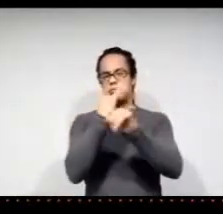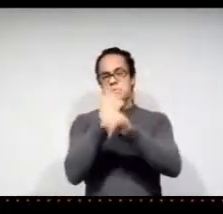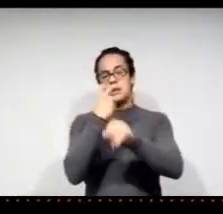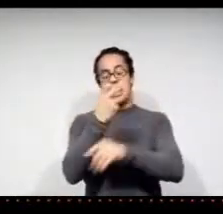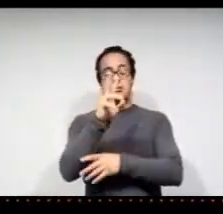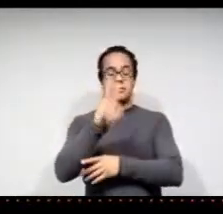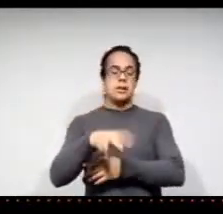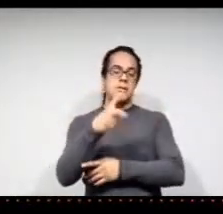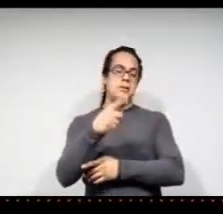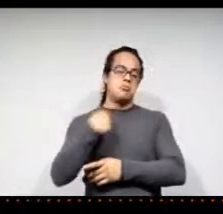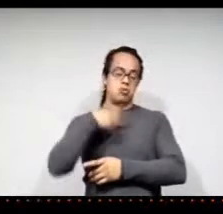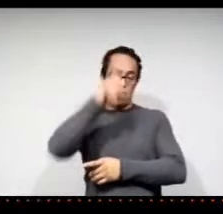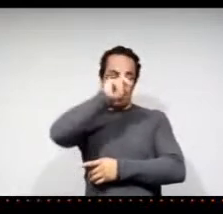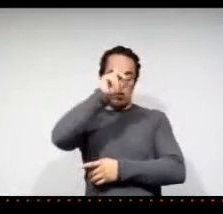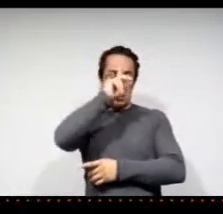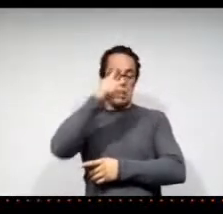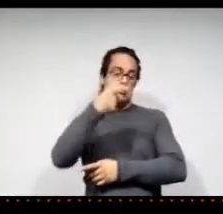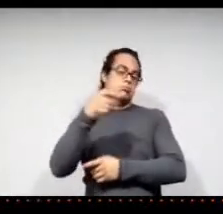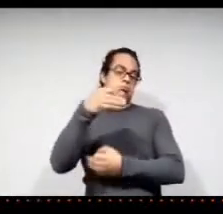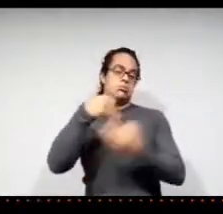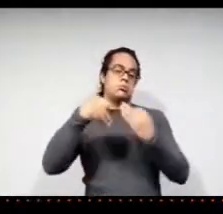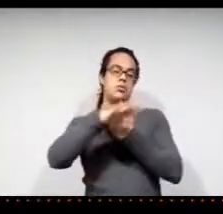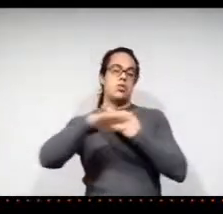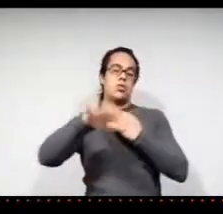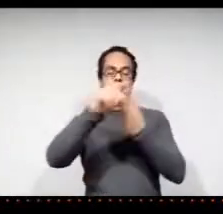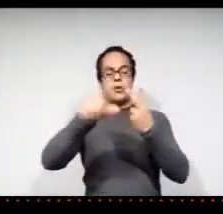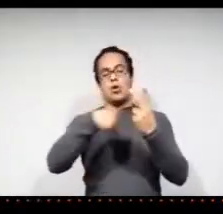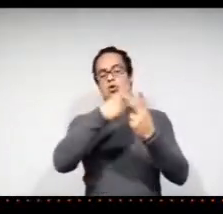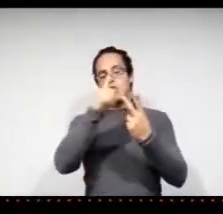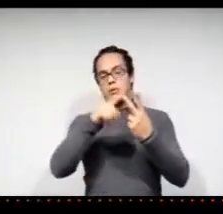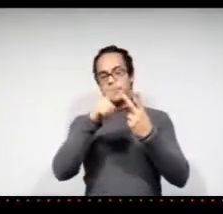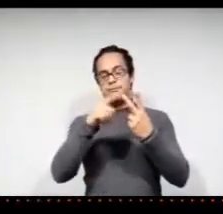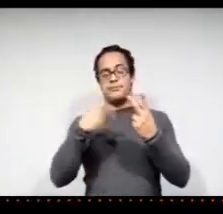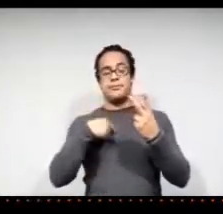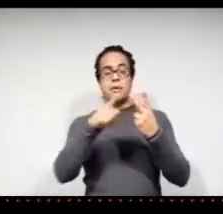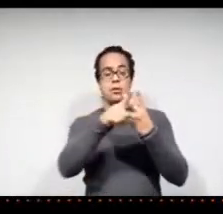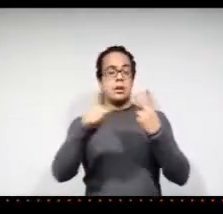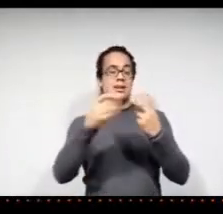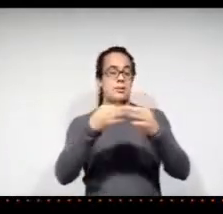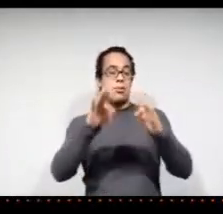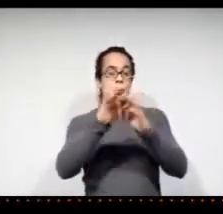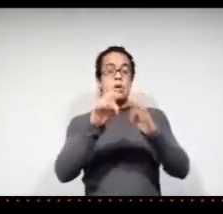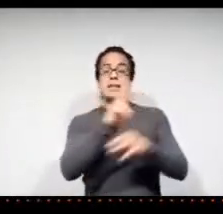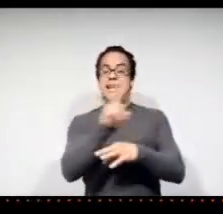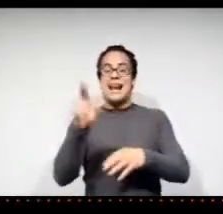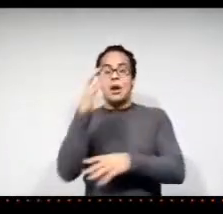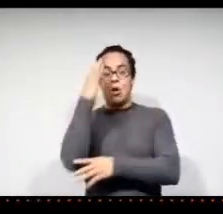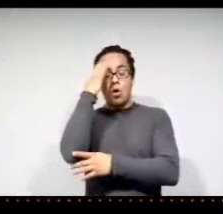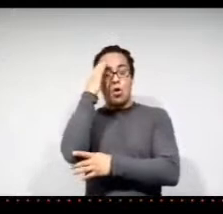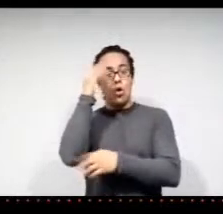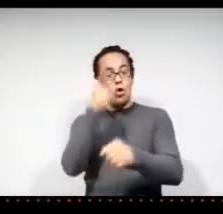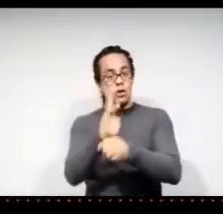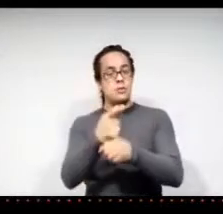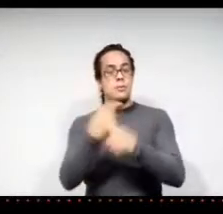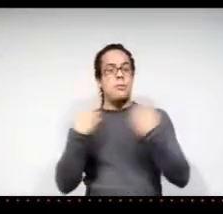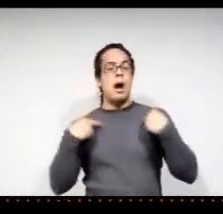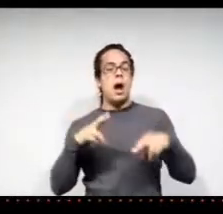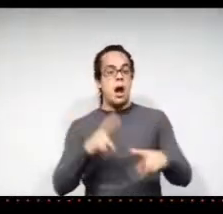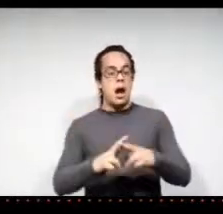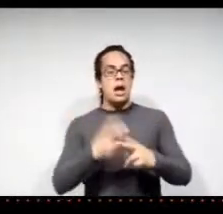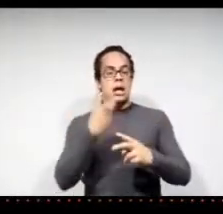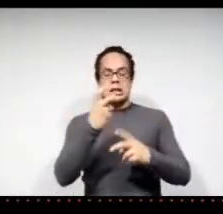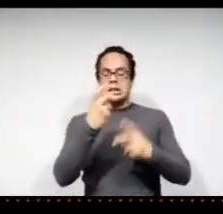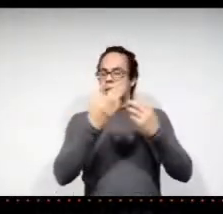una de nuestras recomendaciones. Y por otra parte, reconocer que la formación docente tiene que ser,